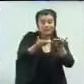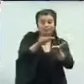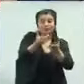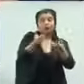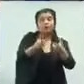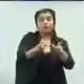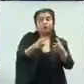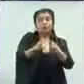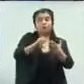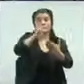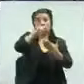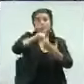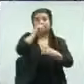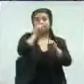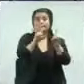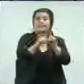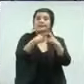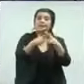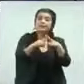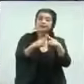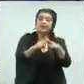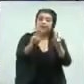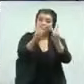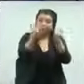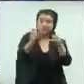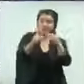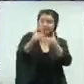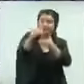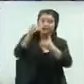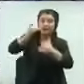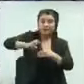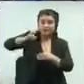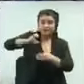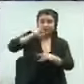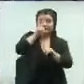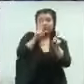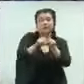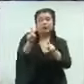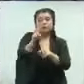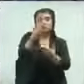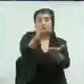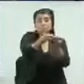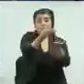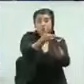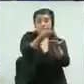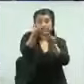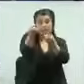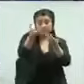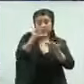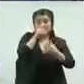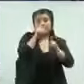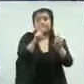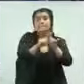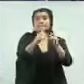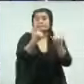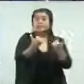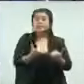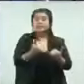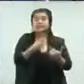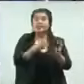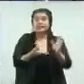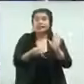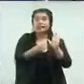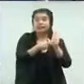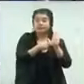a la vez comenzar a abordar otros proyectos que son necesarios y que de hecho no son demandados, y de esa manera es que han quedado ahí